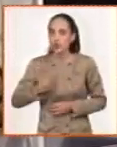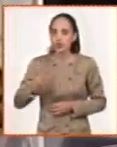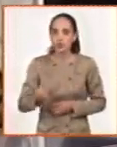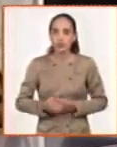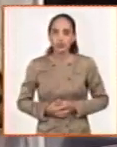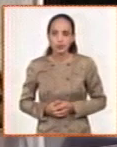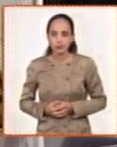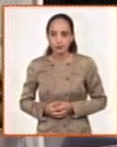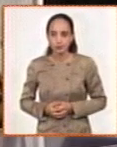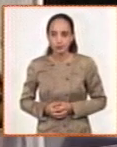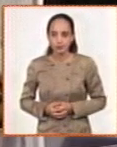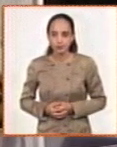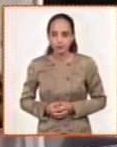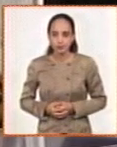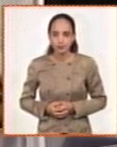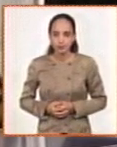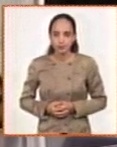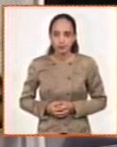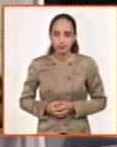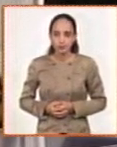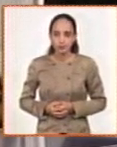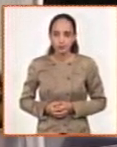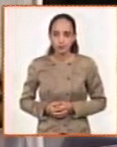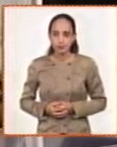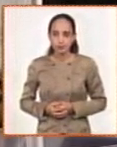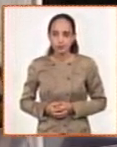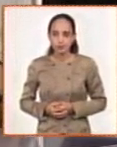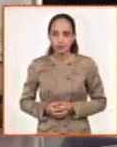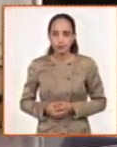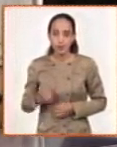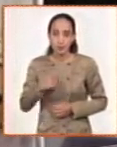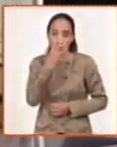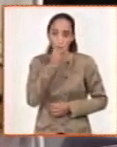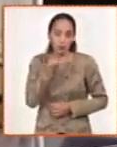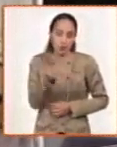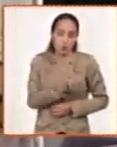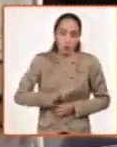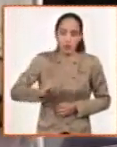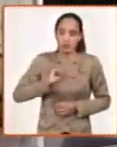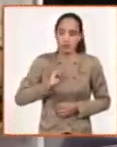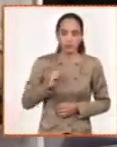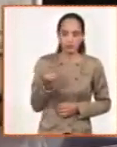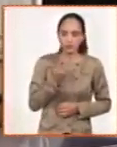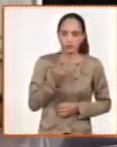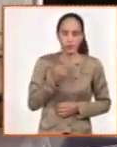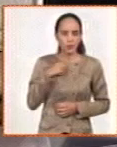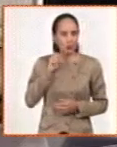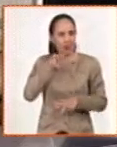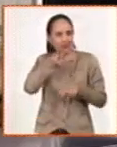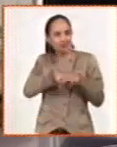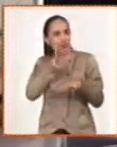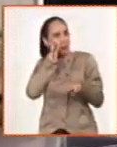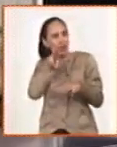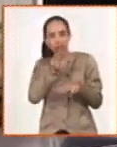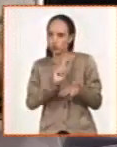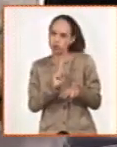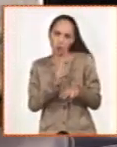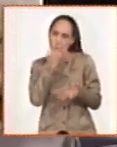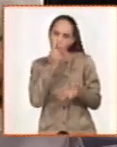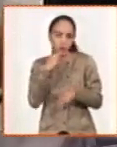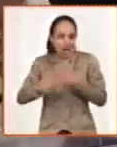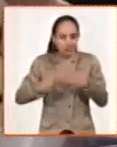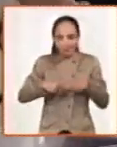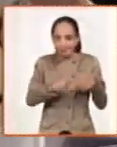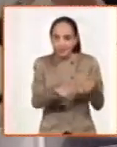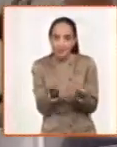ver, yo me gusta ser protagonista y no espectador. La mirada del espectador es muy cómoda. Estoy desde mi casa,